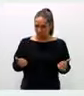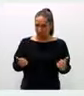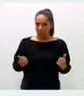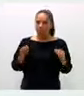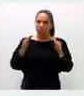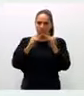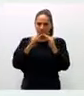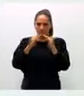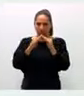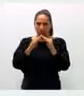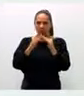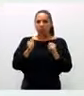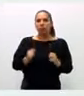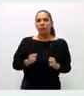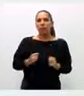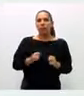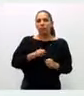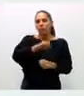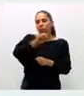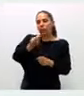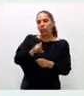puede hacer desde otros